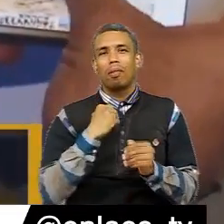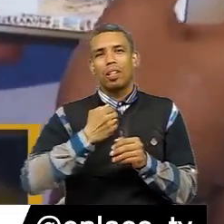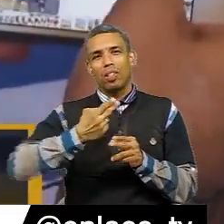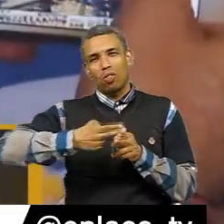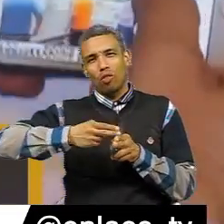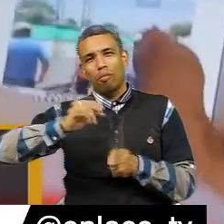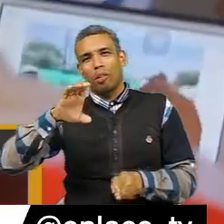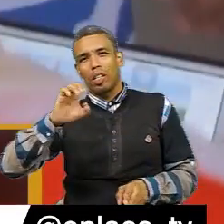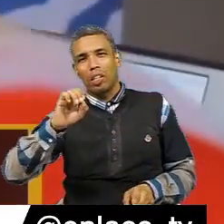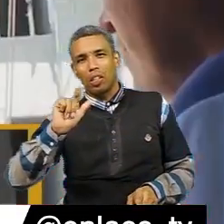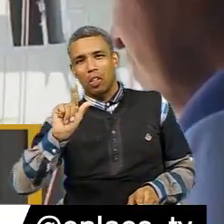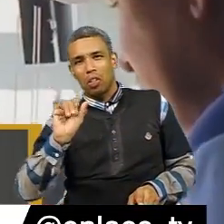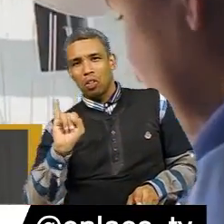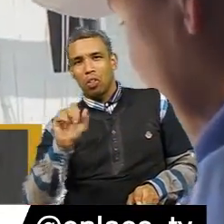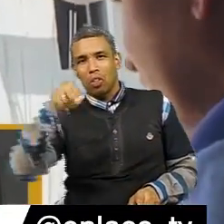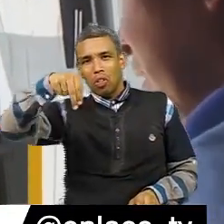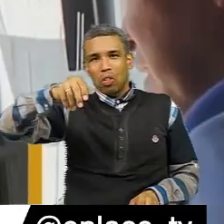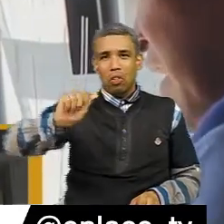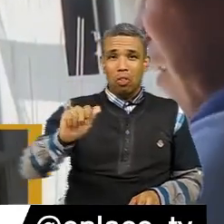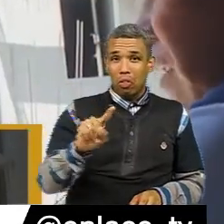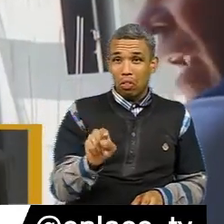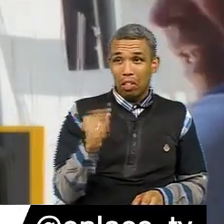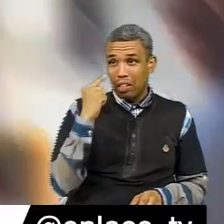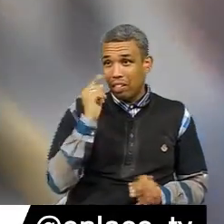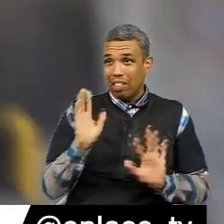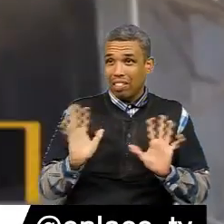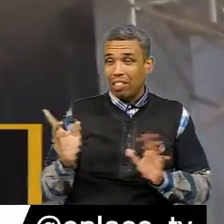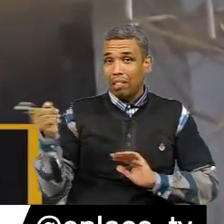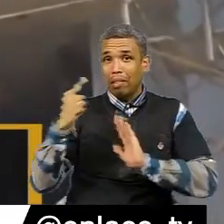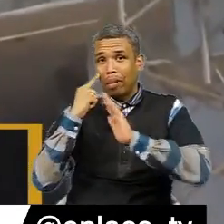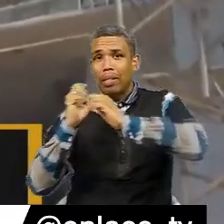videos, apenas estaban colocando la parte de cimiento.